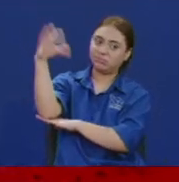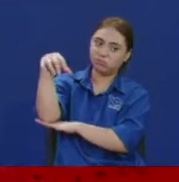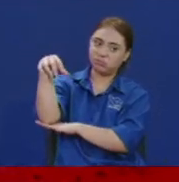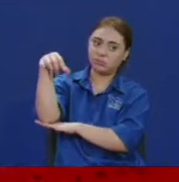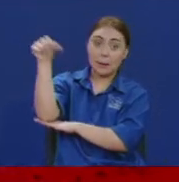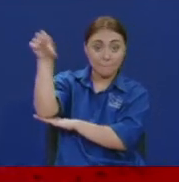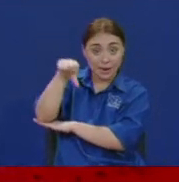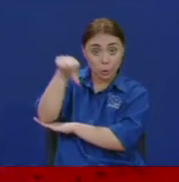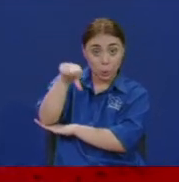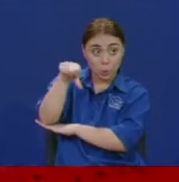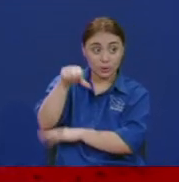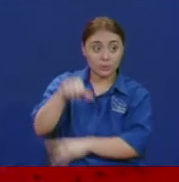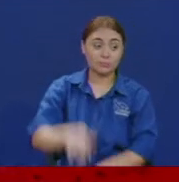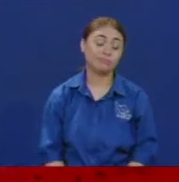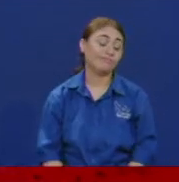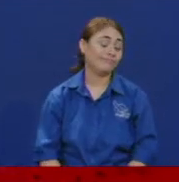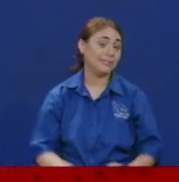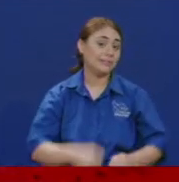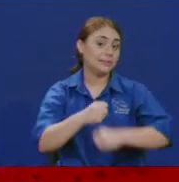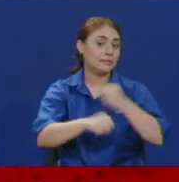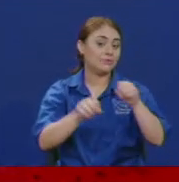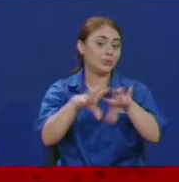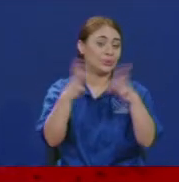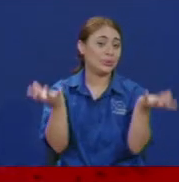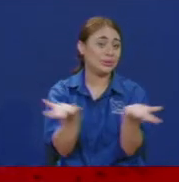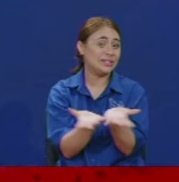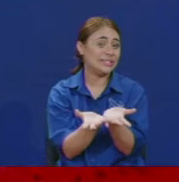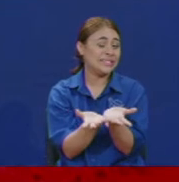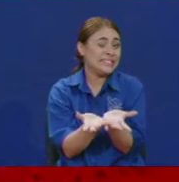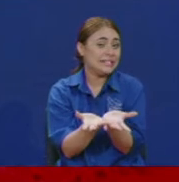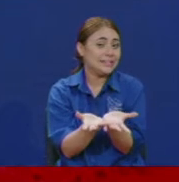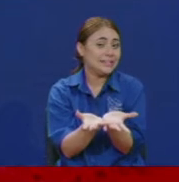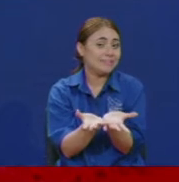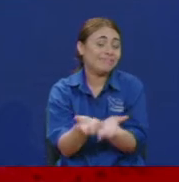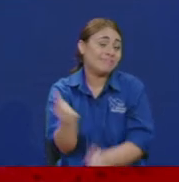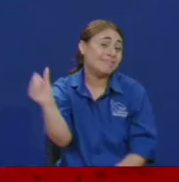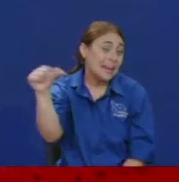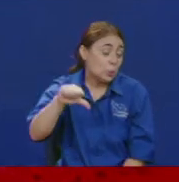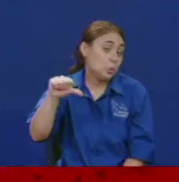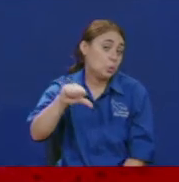da frutos poneros, frutos malignos.